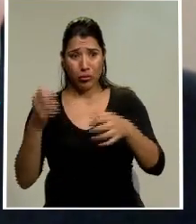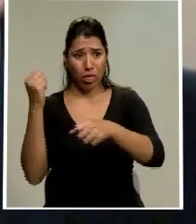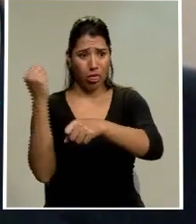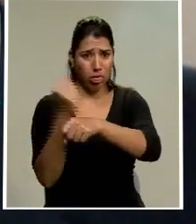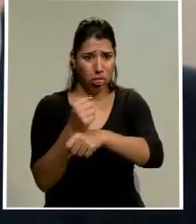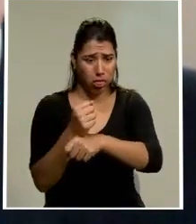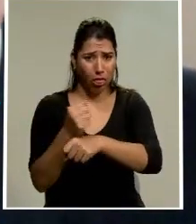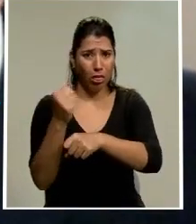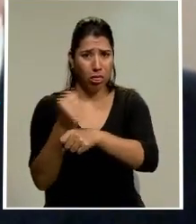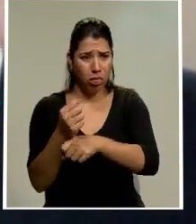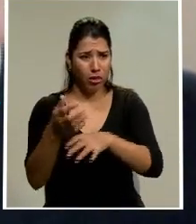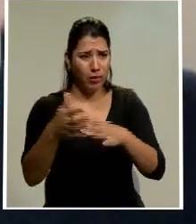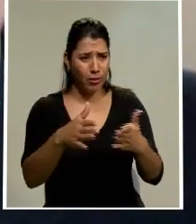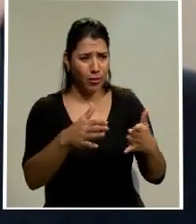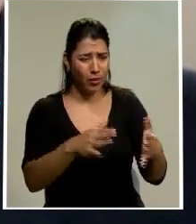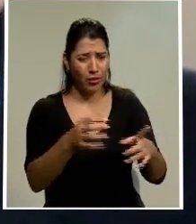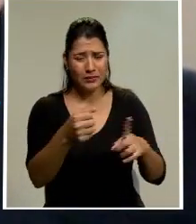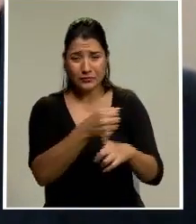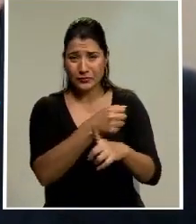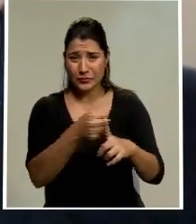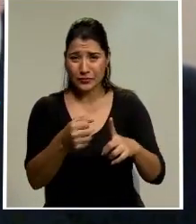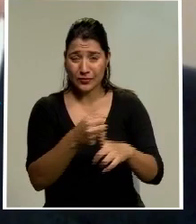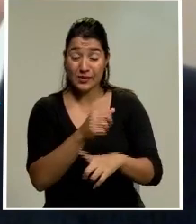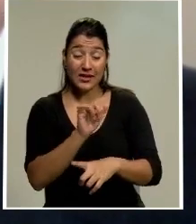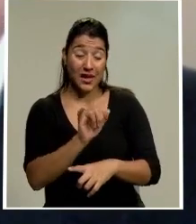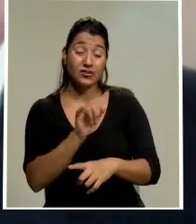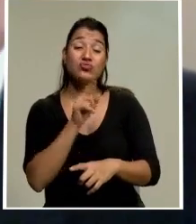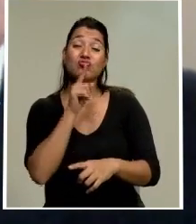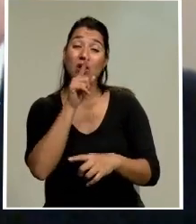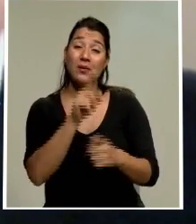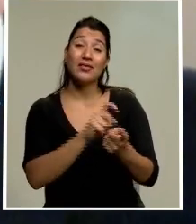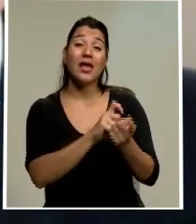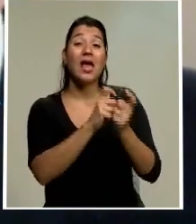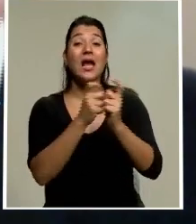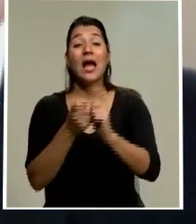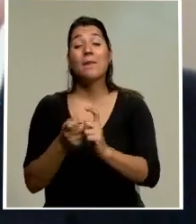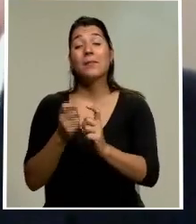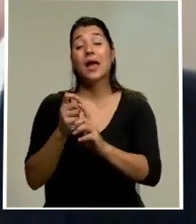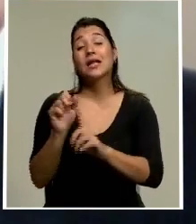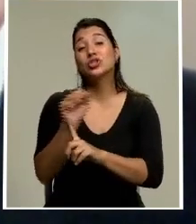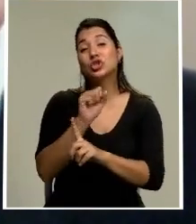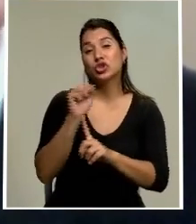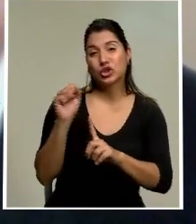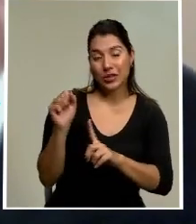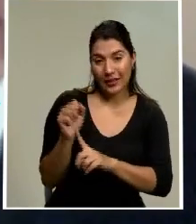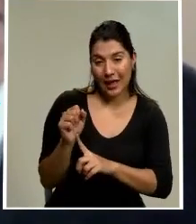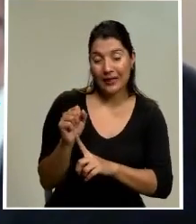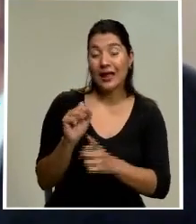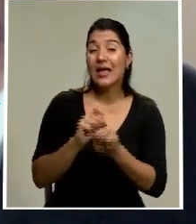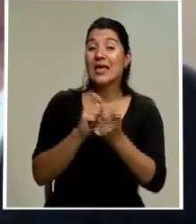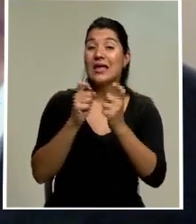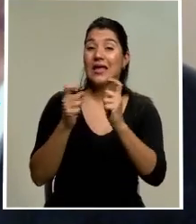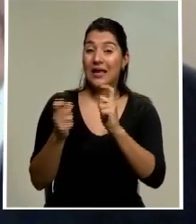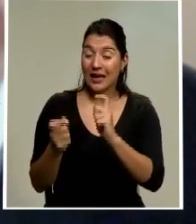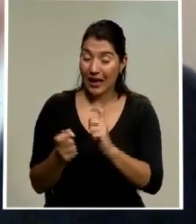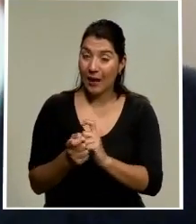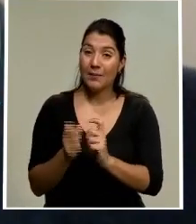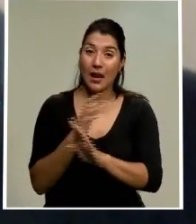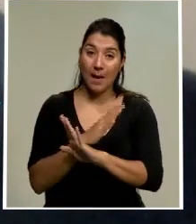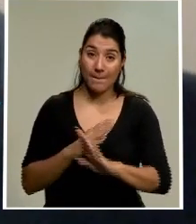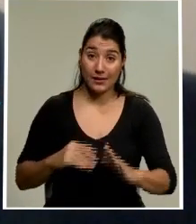violencia está cambiando realmente el tejido social y la estructura social de nuestro